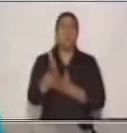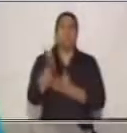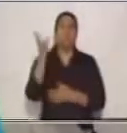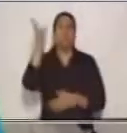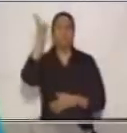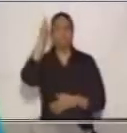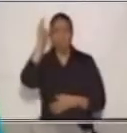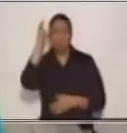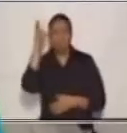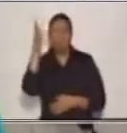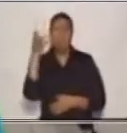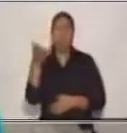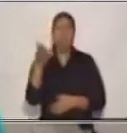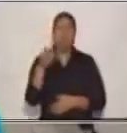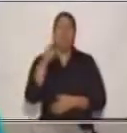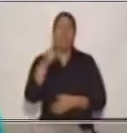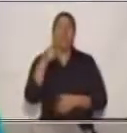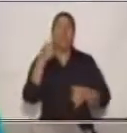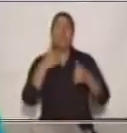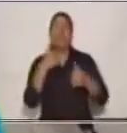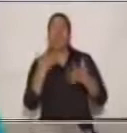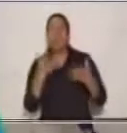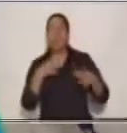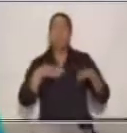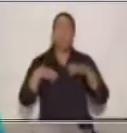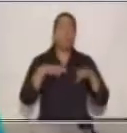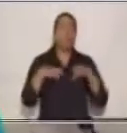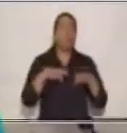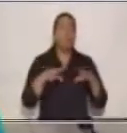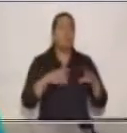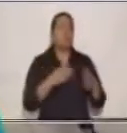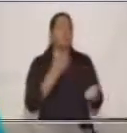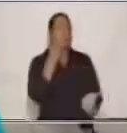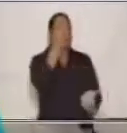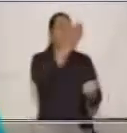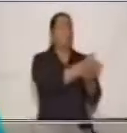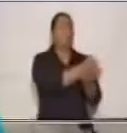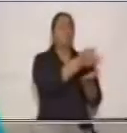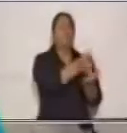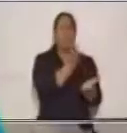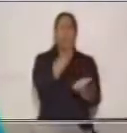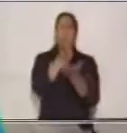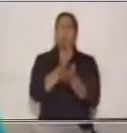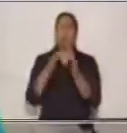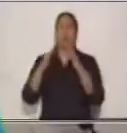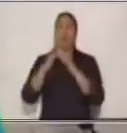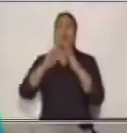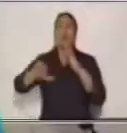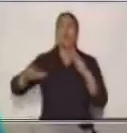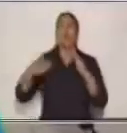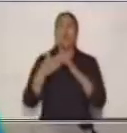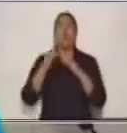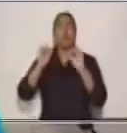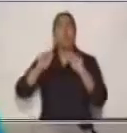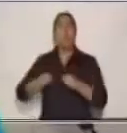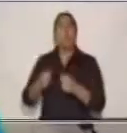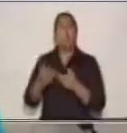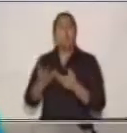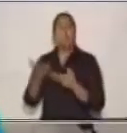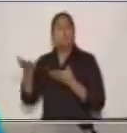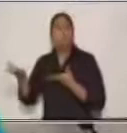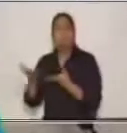hace posible llegar a los hogares de ellos y que expresen sus sentimientos. Vamos a ayudar a Margarita